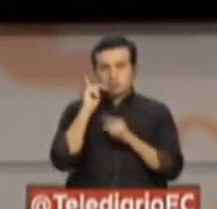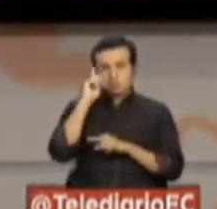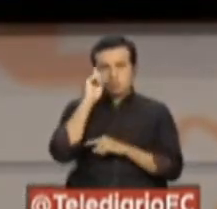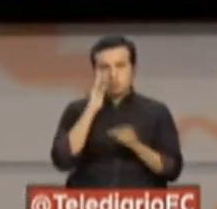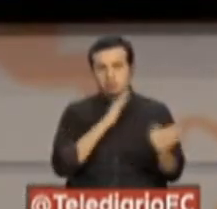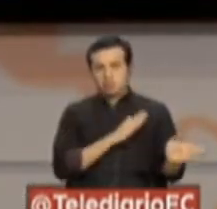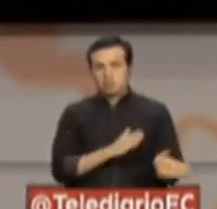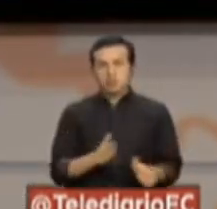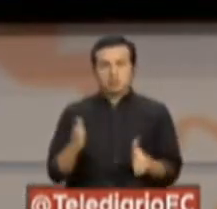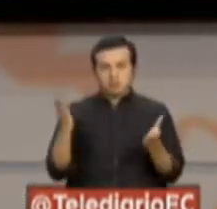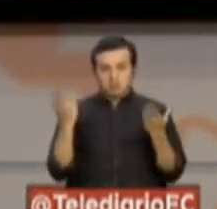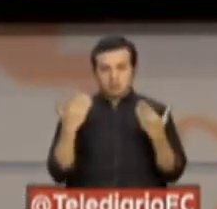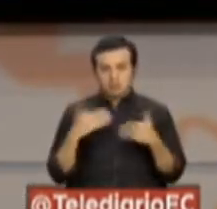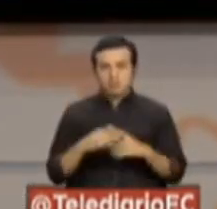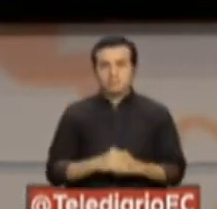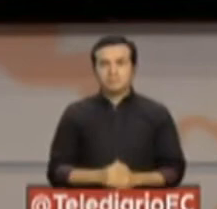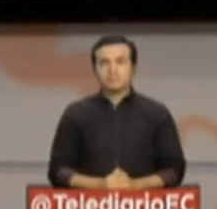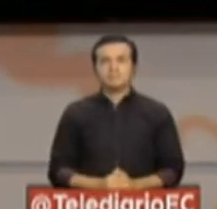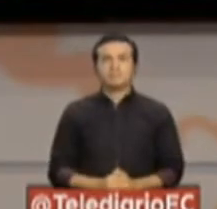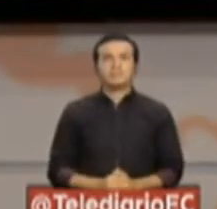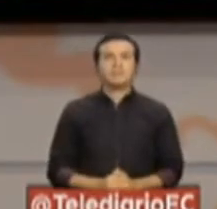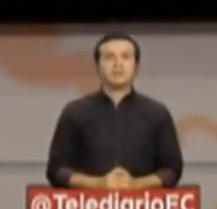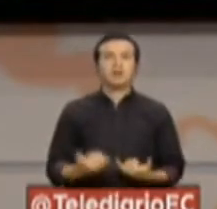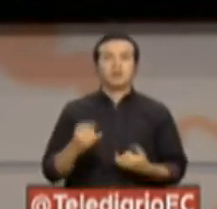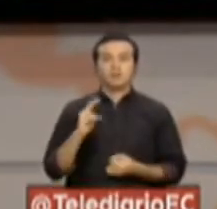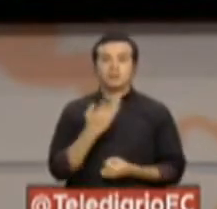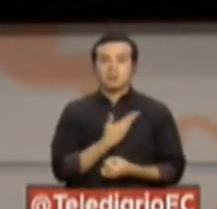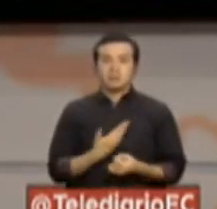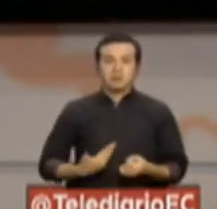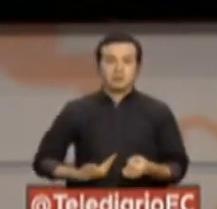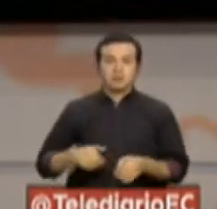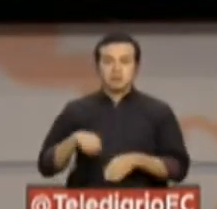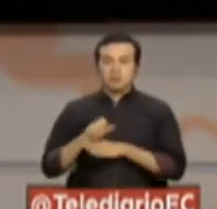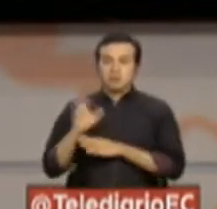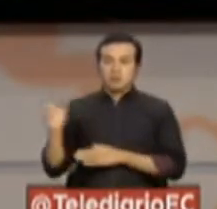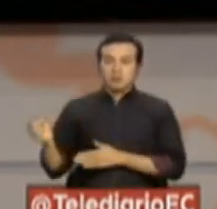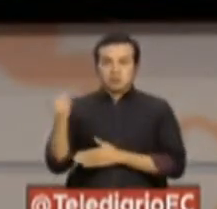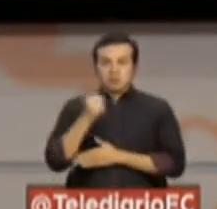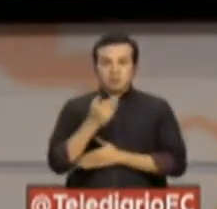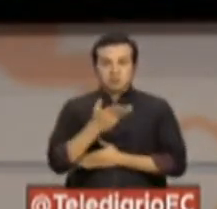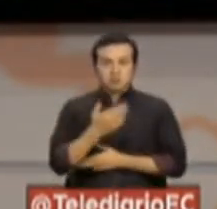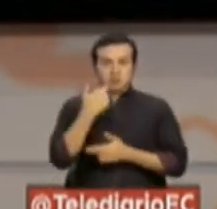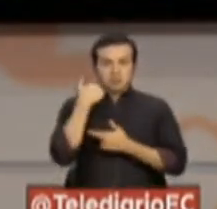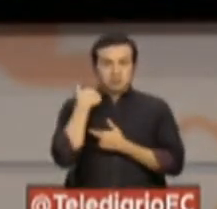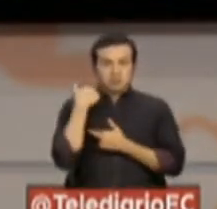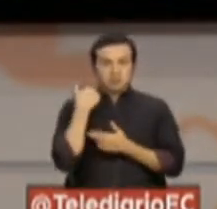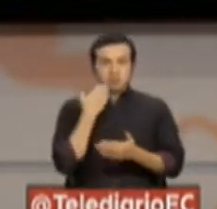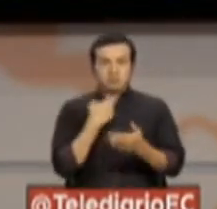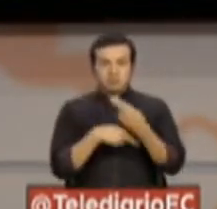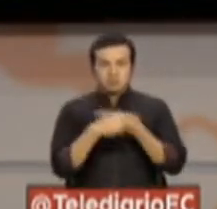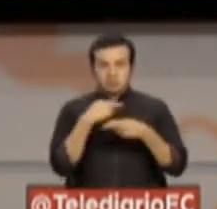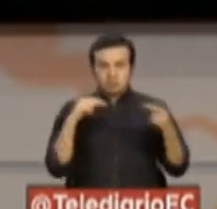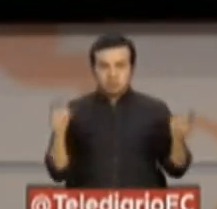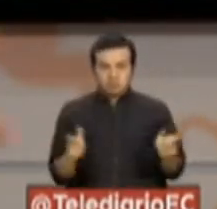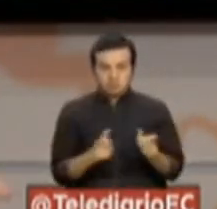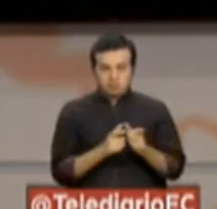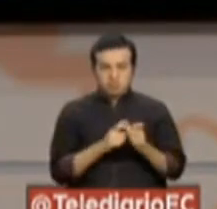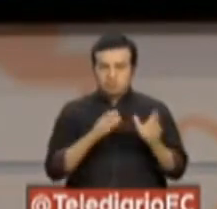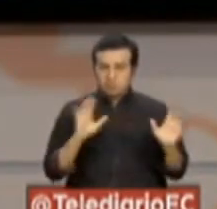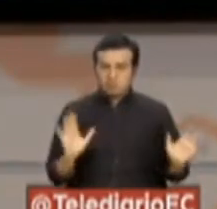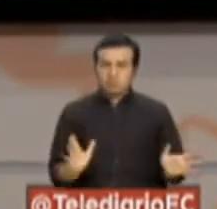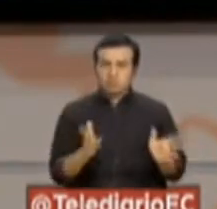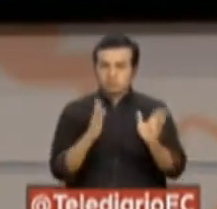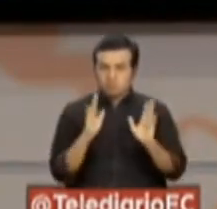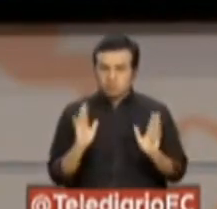gobierno nacional nos ha brindado, ahora con la señora vicepresidenta de la República, que es quien tiene la batuta de la economía popular y solidaria, del